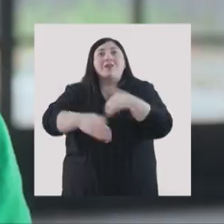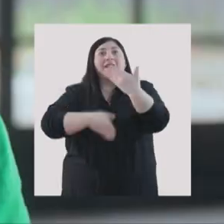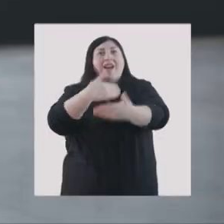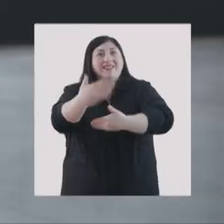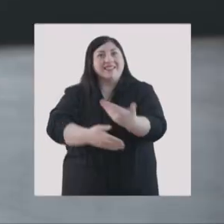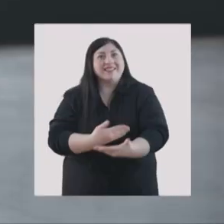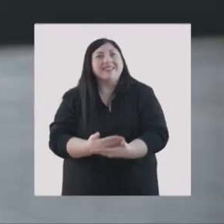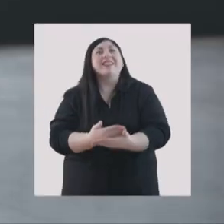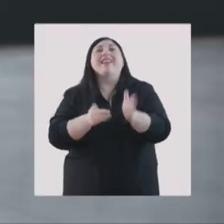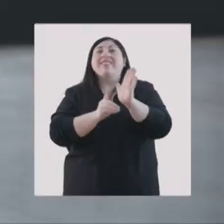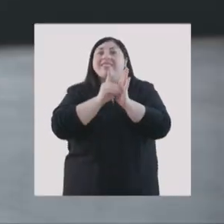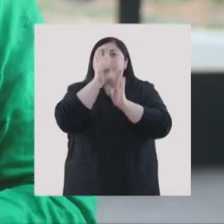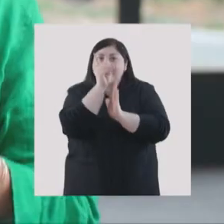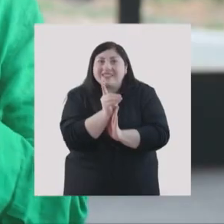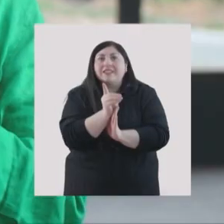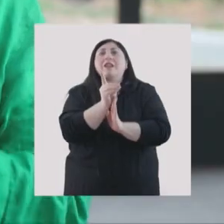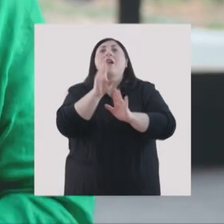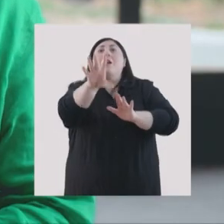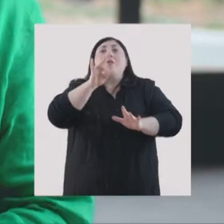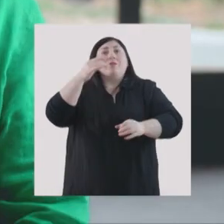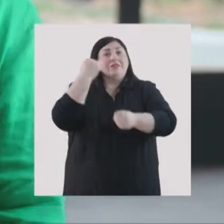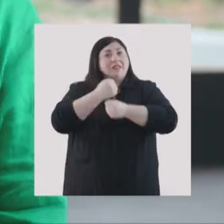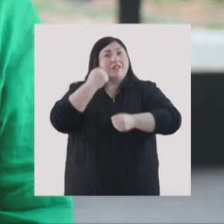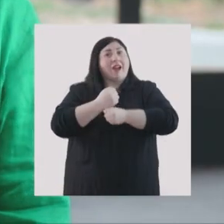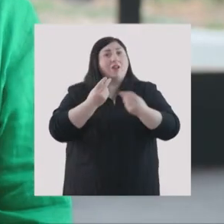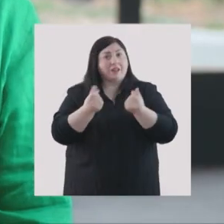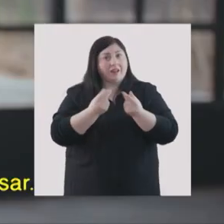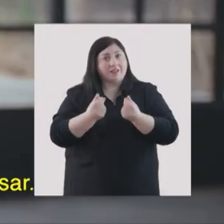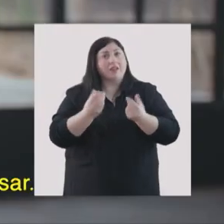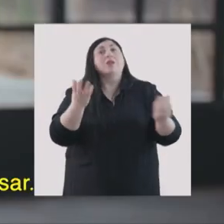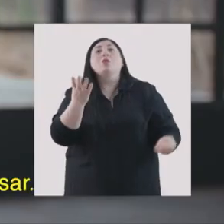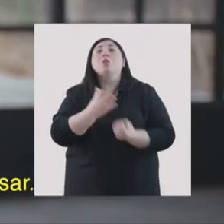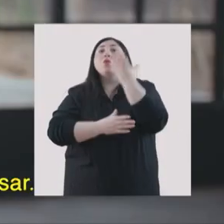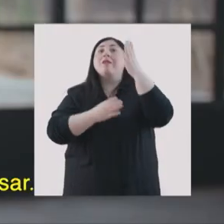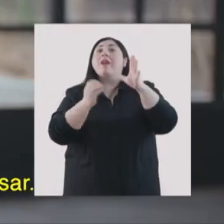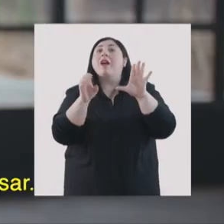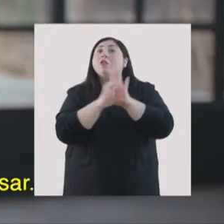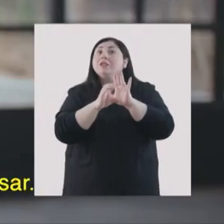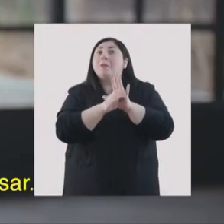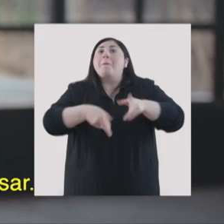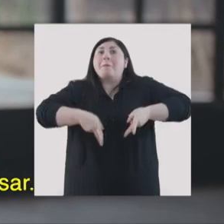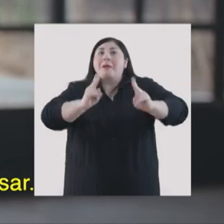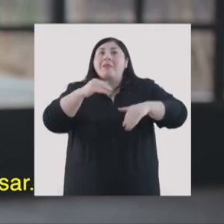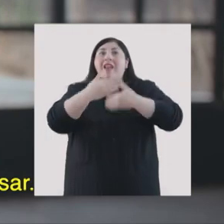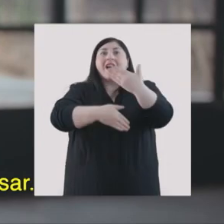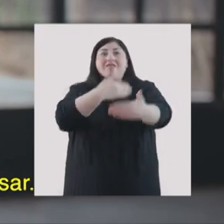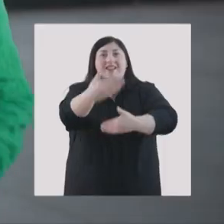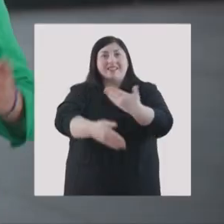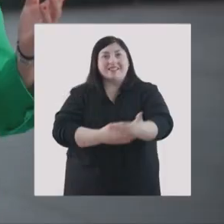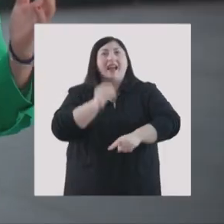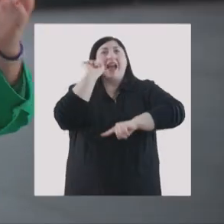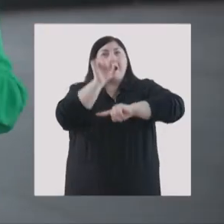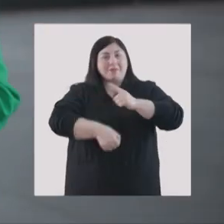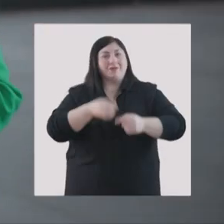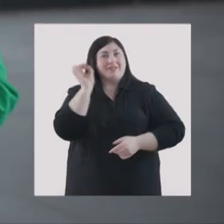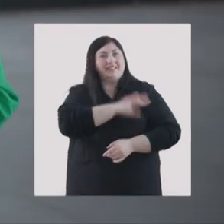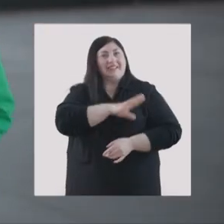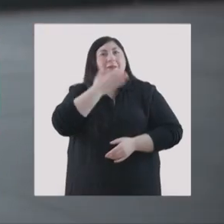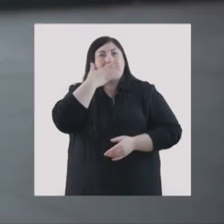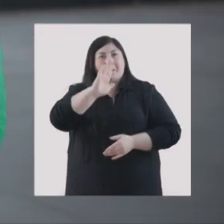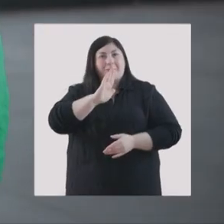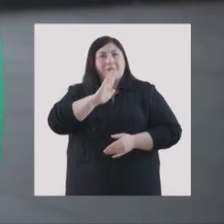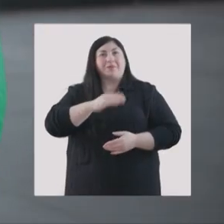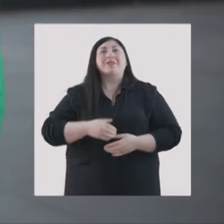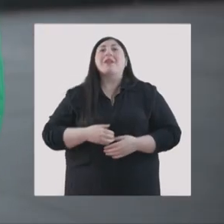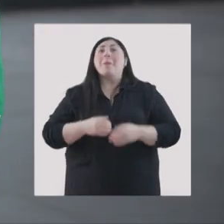hacia adelante, hacia el desarrollo, hacia la obtención de empleos de calidad. La nueva Constitución nos permite avanzar y progresar. Apruebo por un